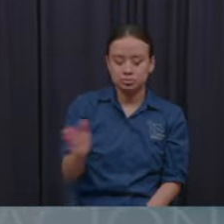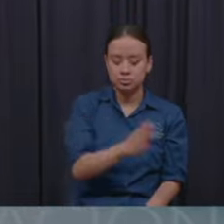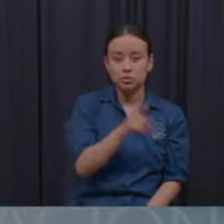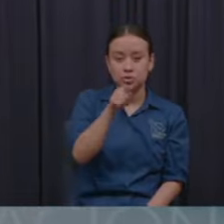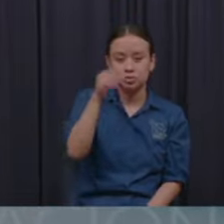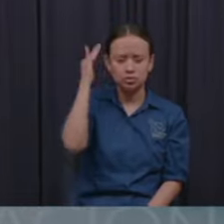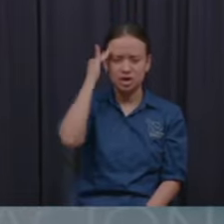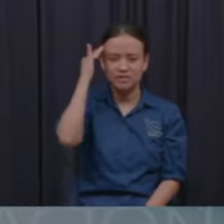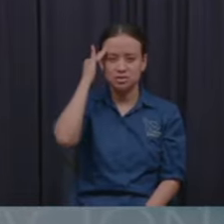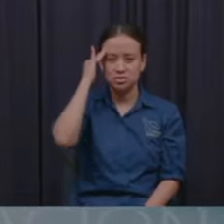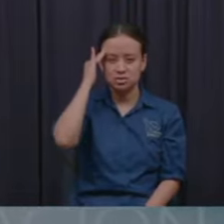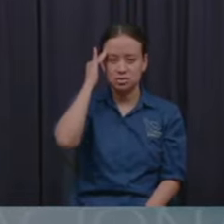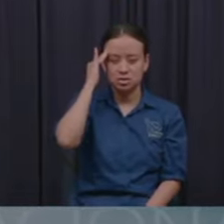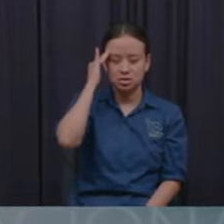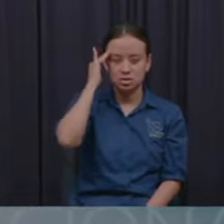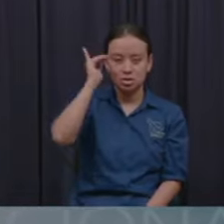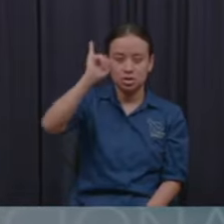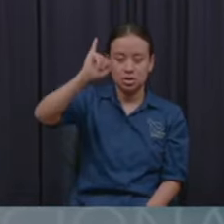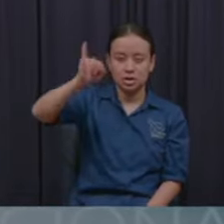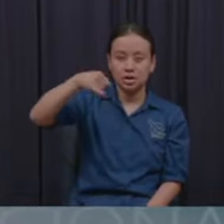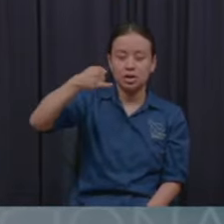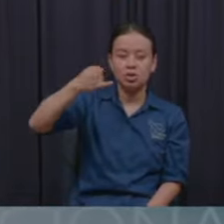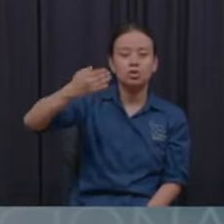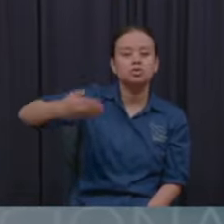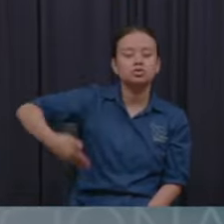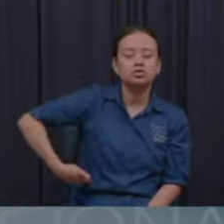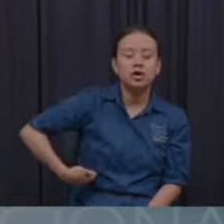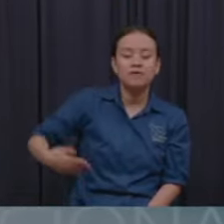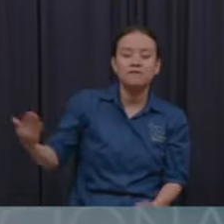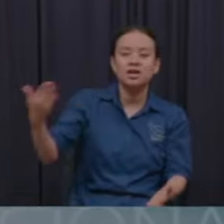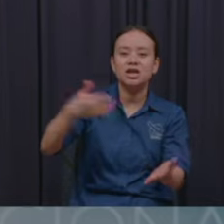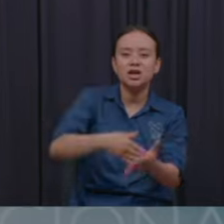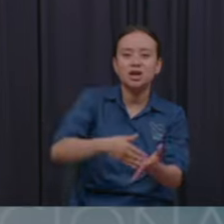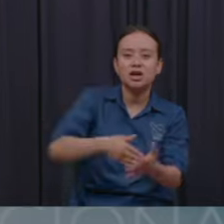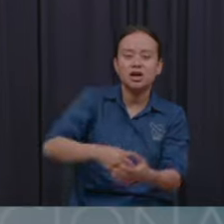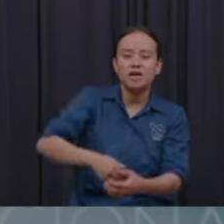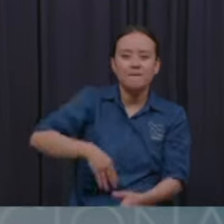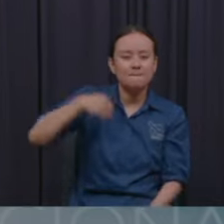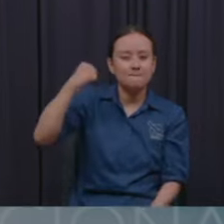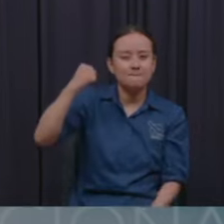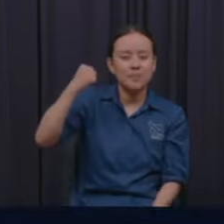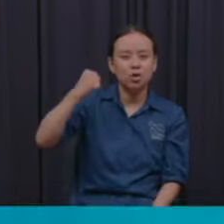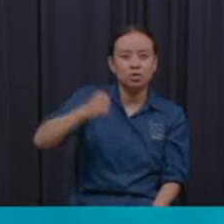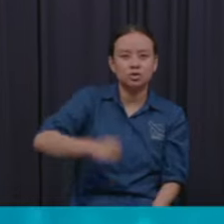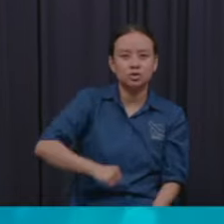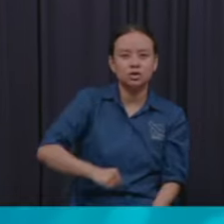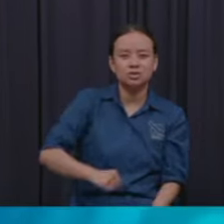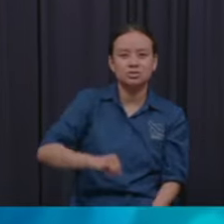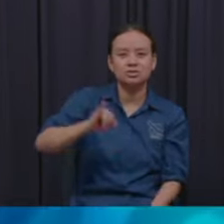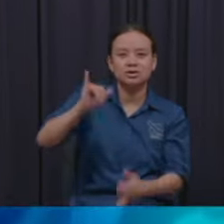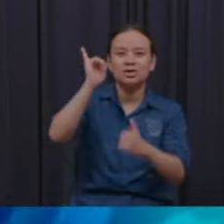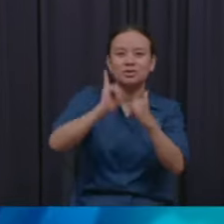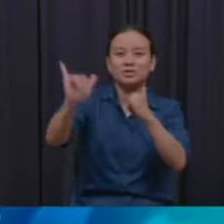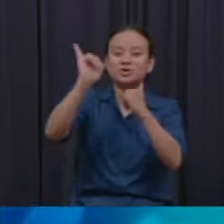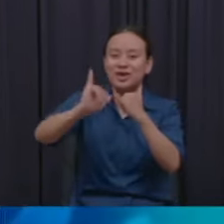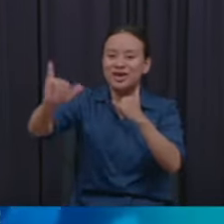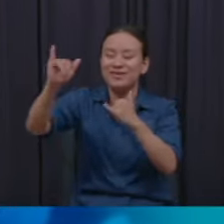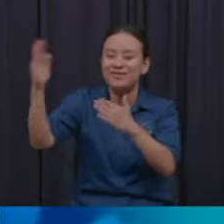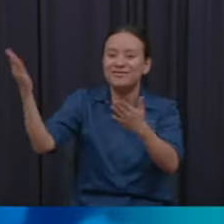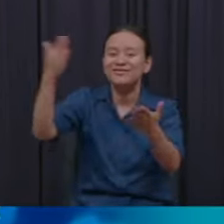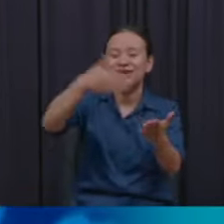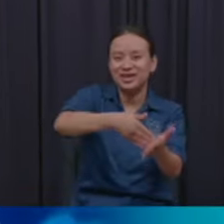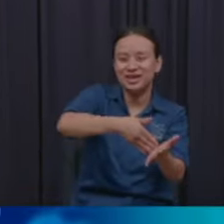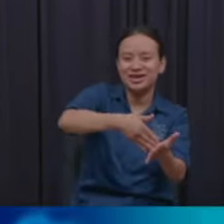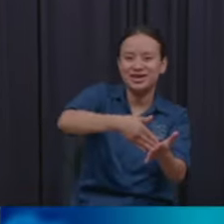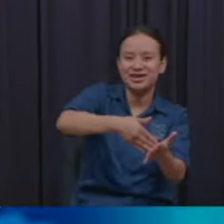de la conquista de Jericó, pero en la siguiente batalla, él pierde la batalla. Pierde